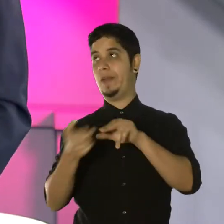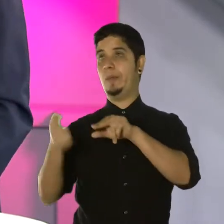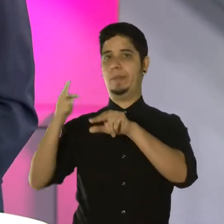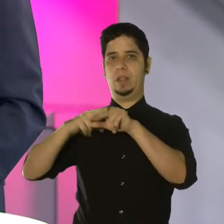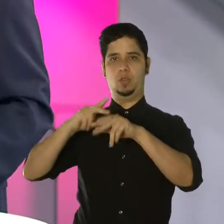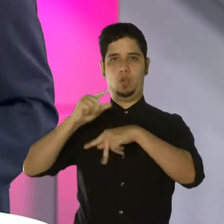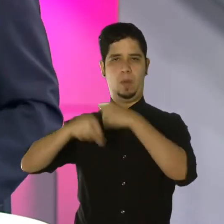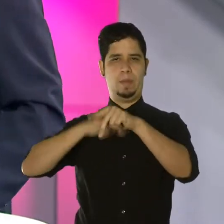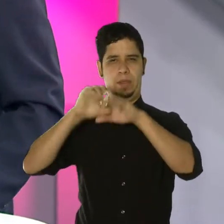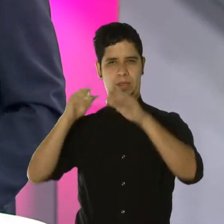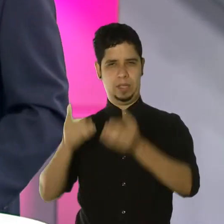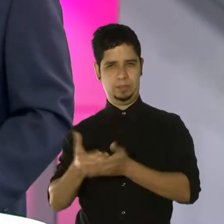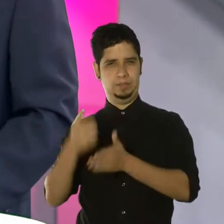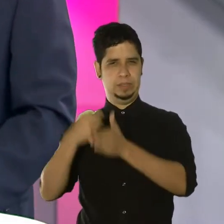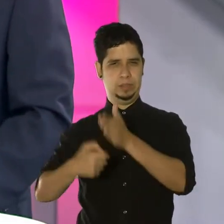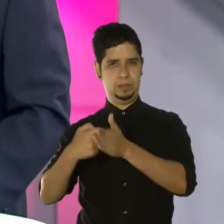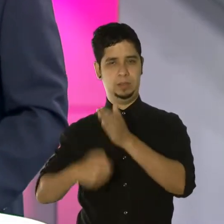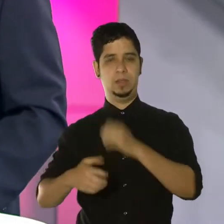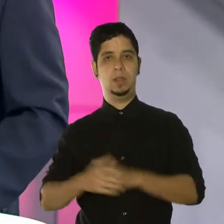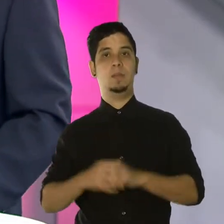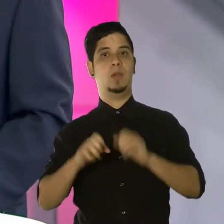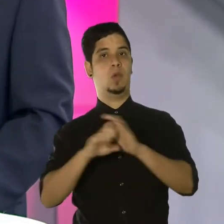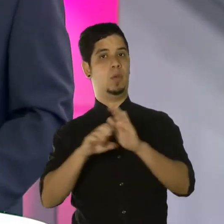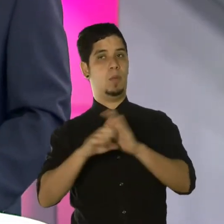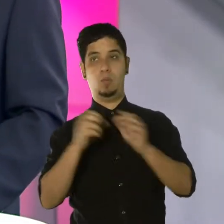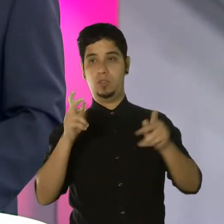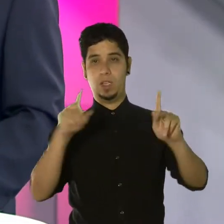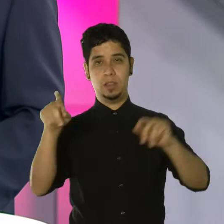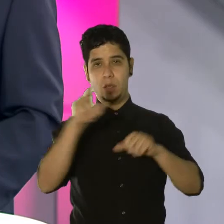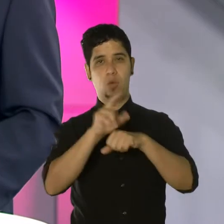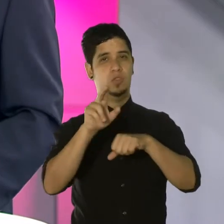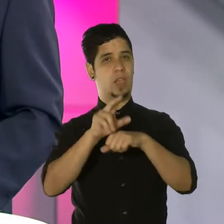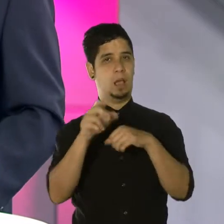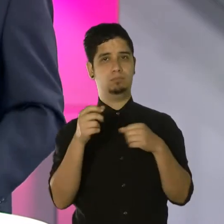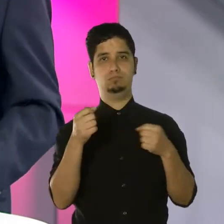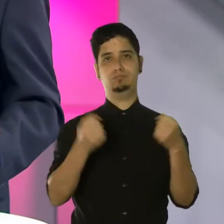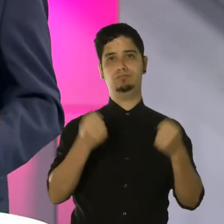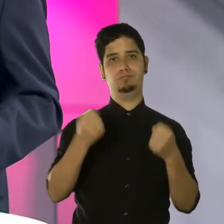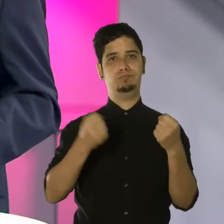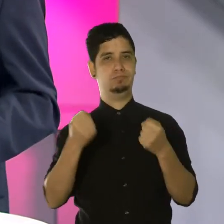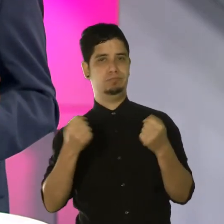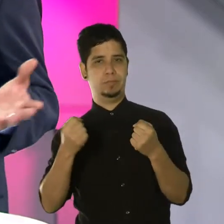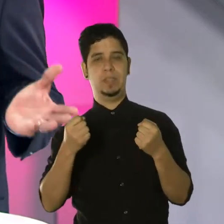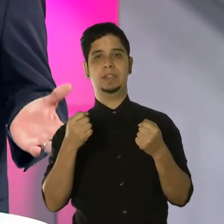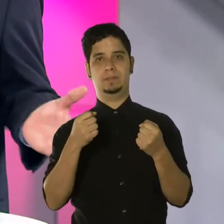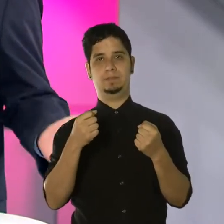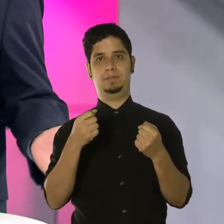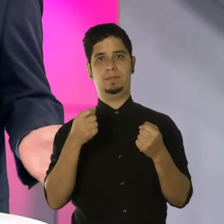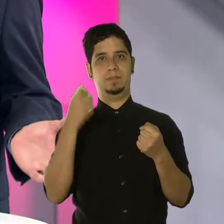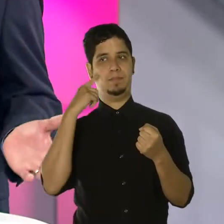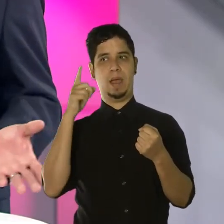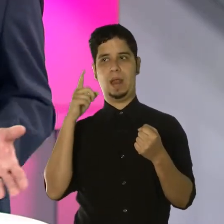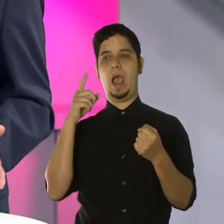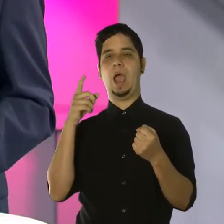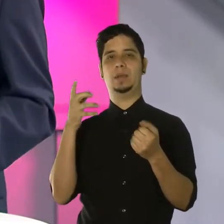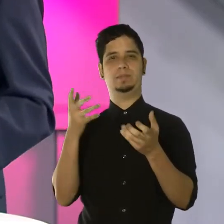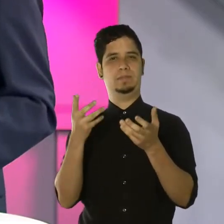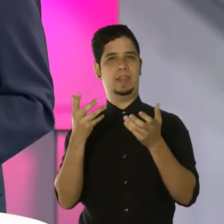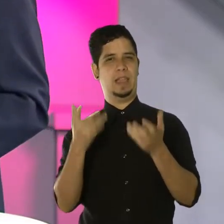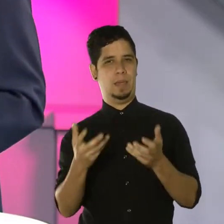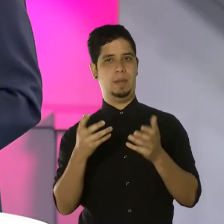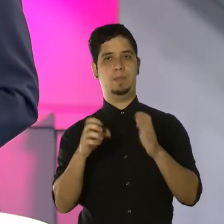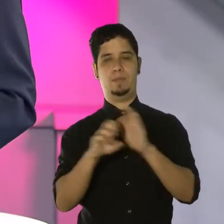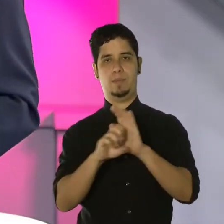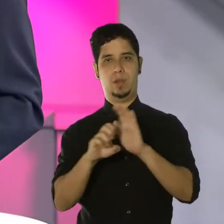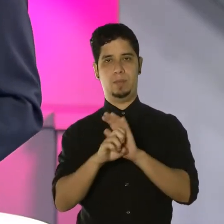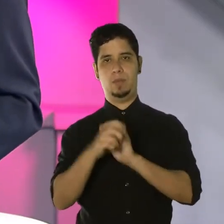distribuidor de gas utiliza un vehículo pesado en muchas ocasiones para un transporte de un material pesado, por lo cual aumenta